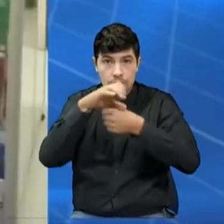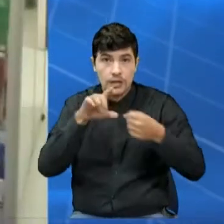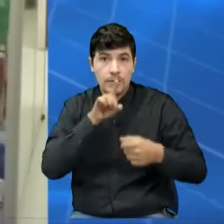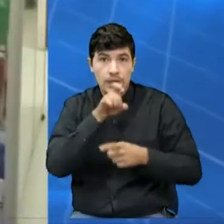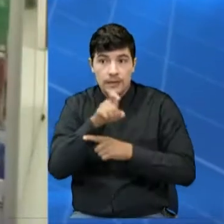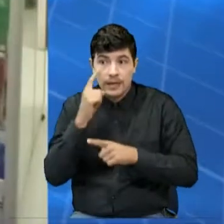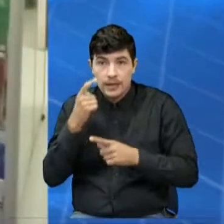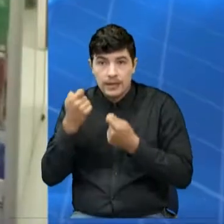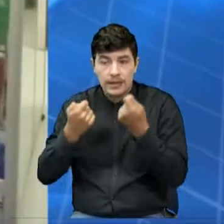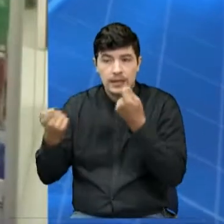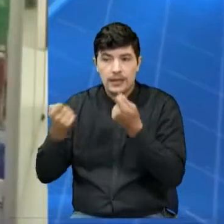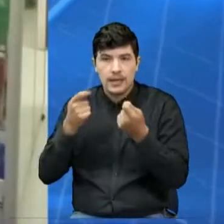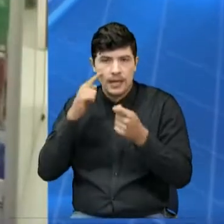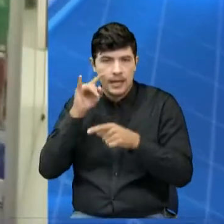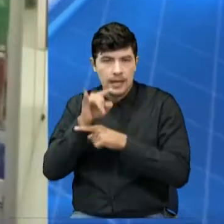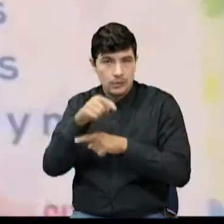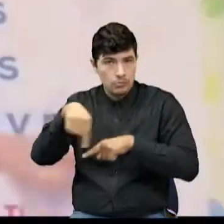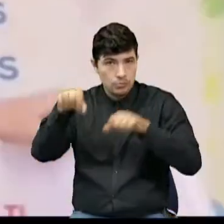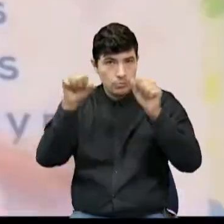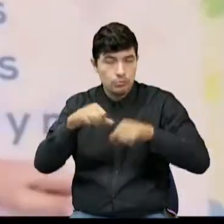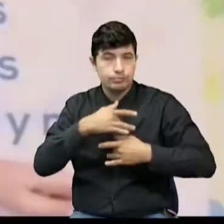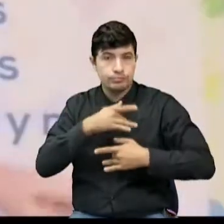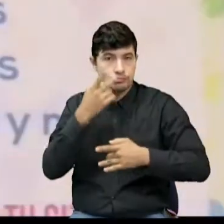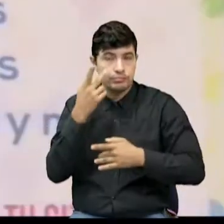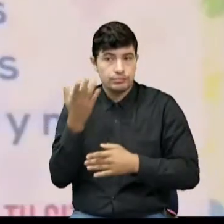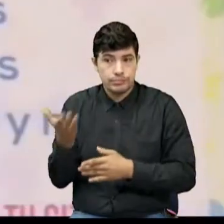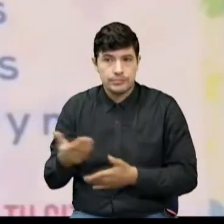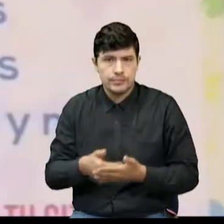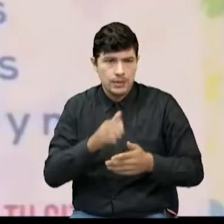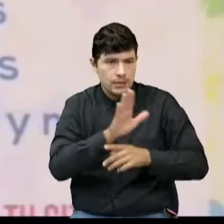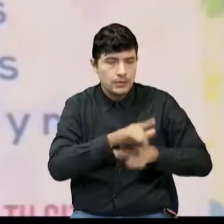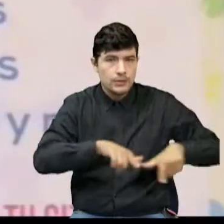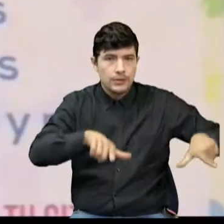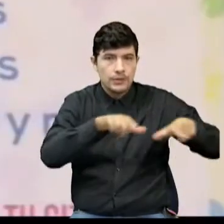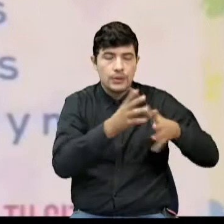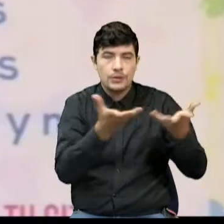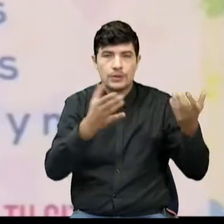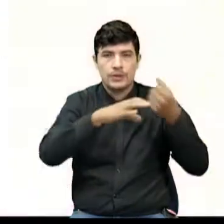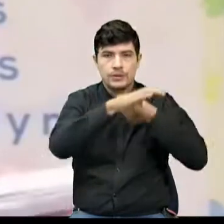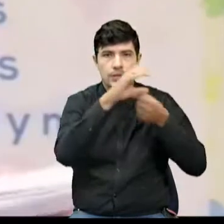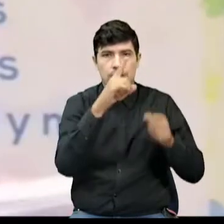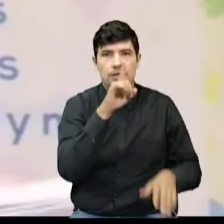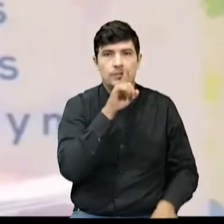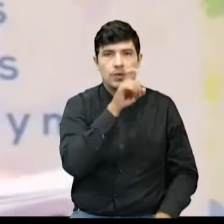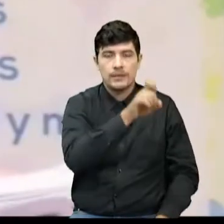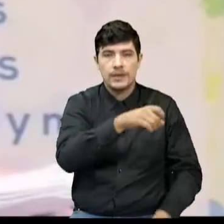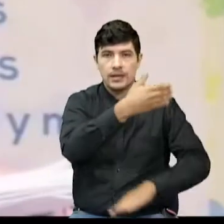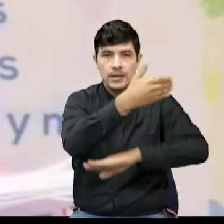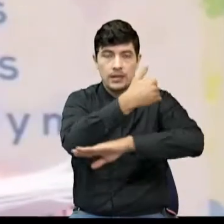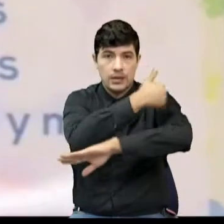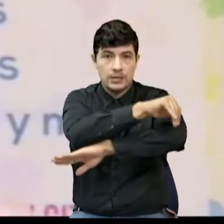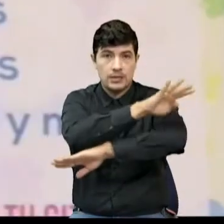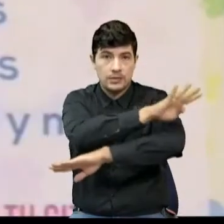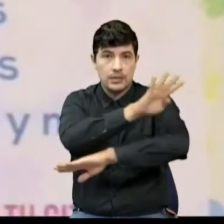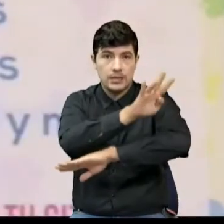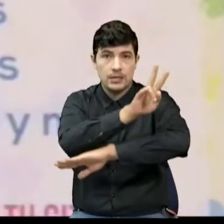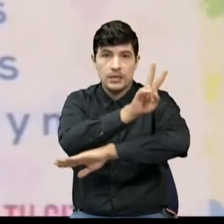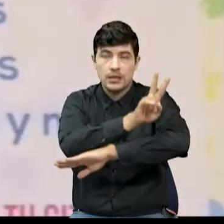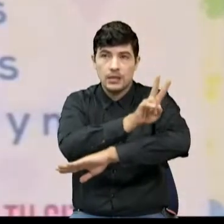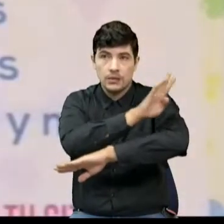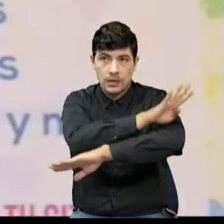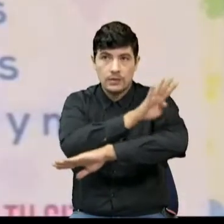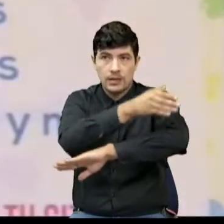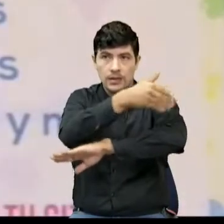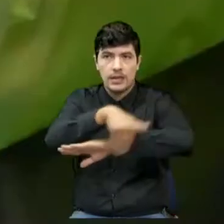de recolecta para que hagan sus donaciones. Hemos dispuesto este lugar en la ciudad de Bucaramanga, calle 44,